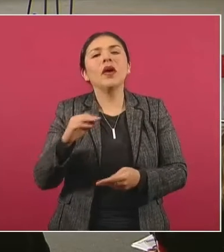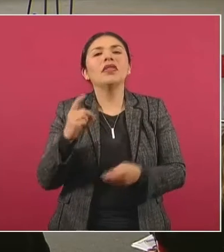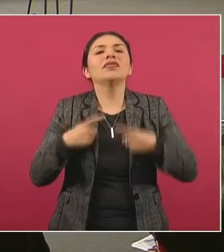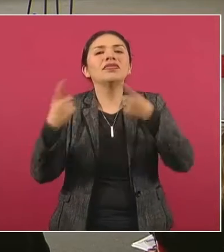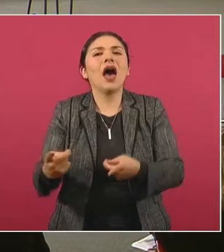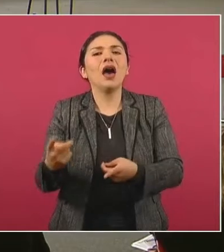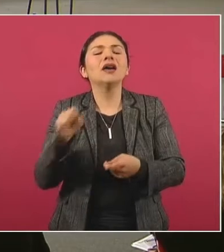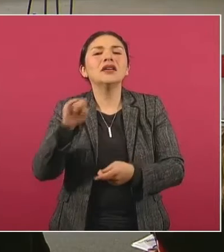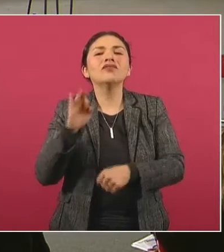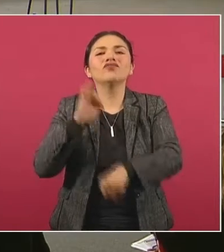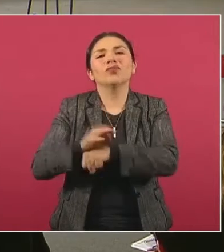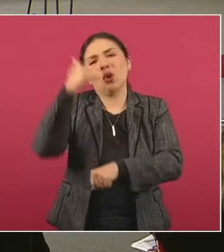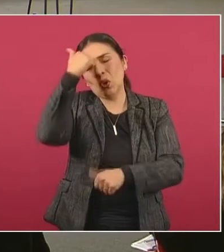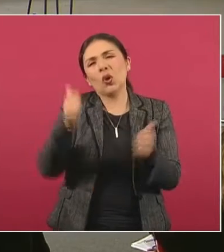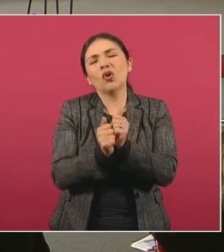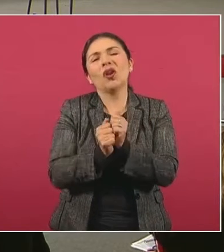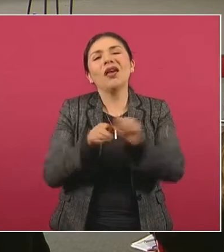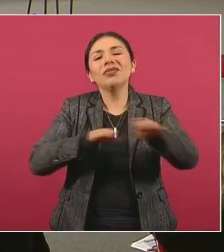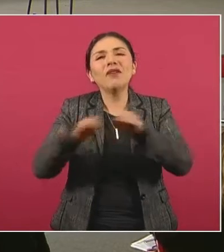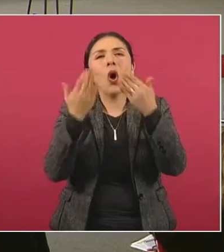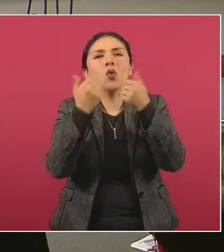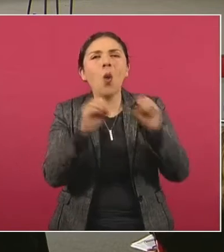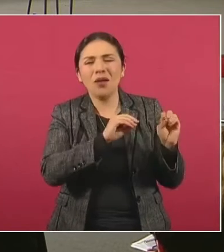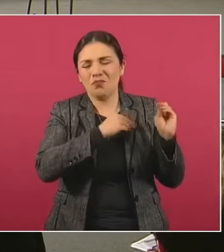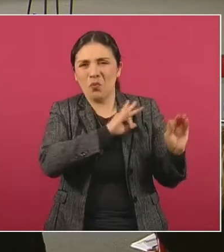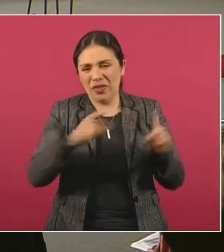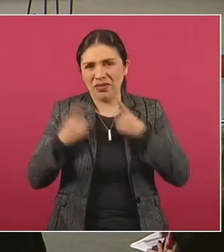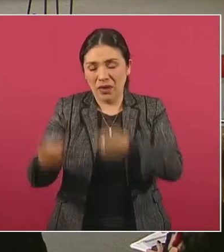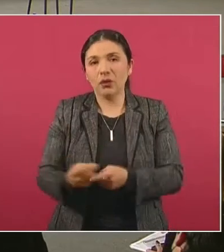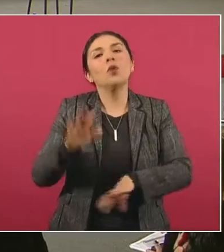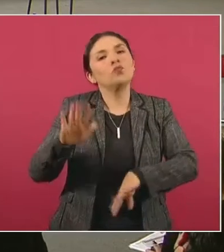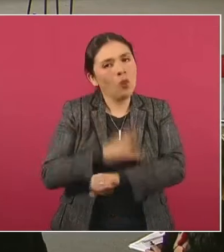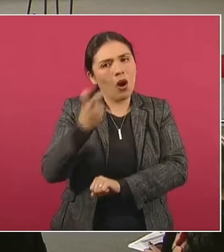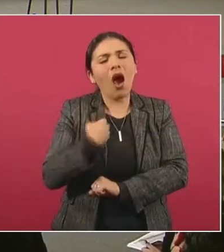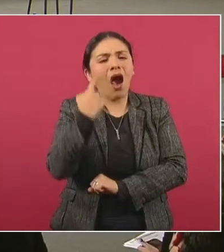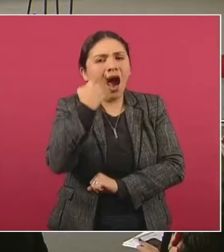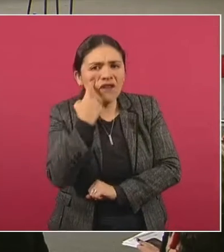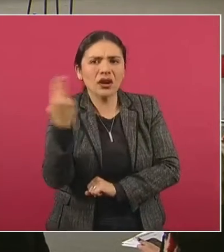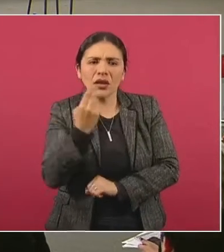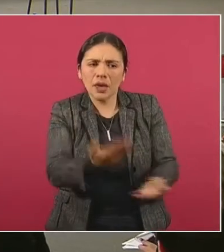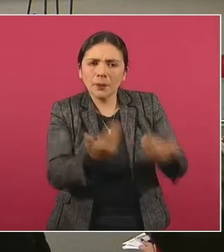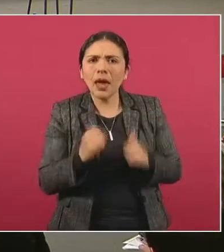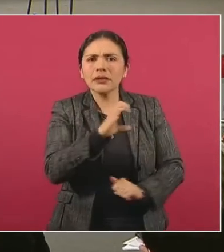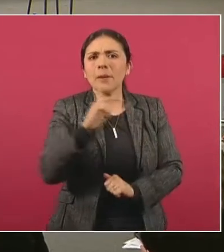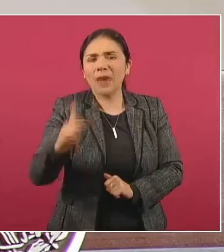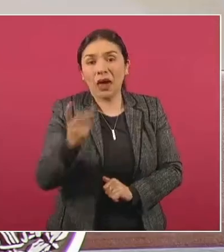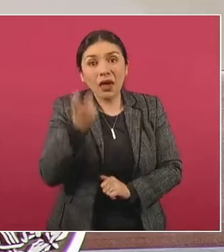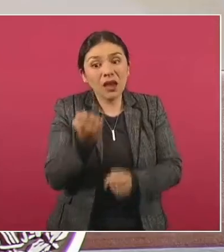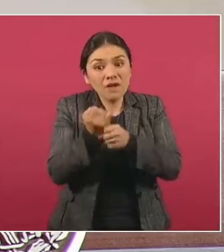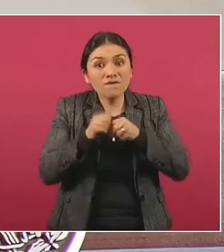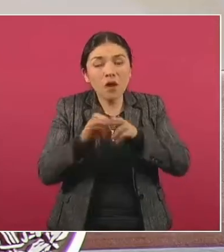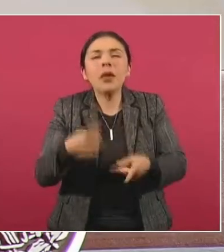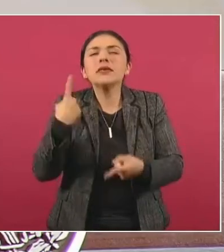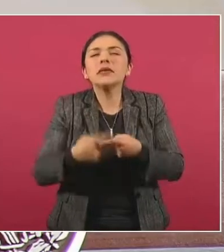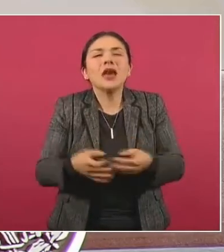empleo. Entonces, por eso pedimos el código postal, porque era un dato que solo lo